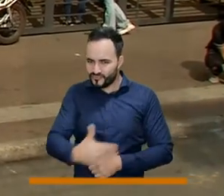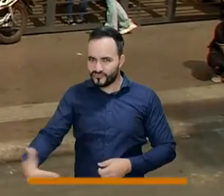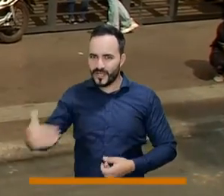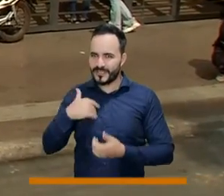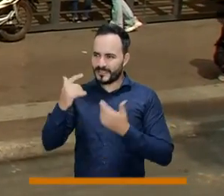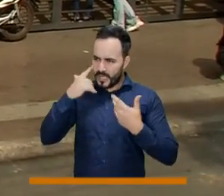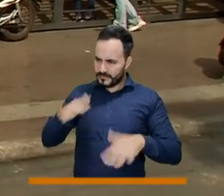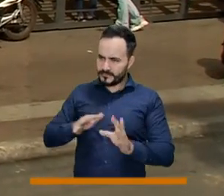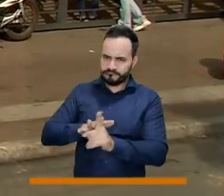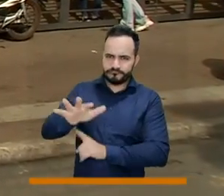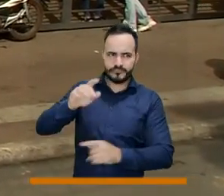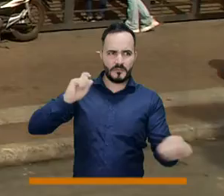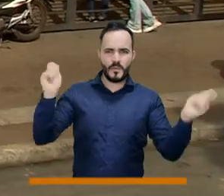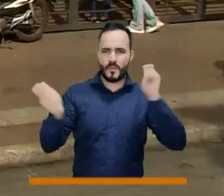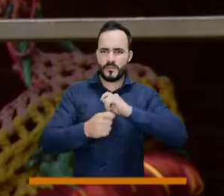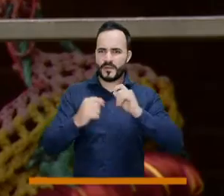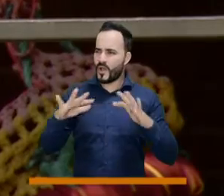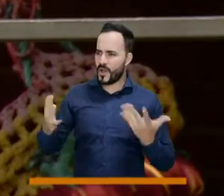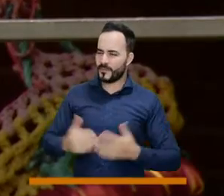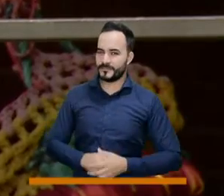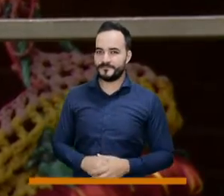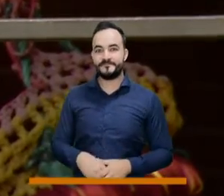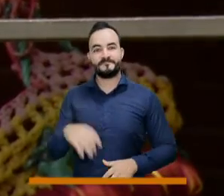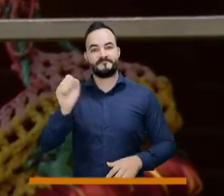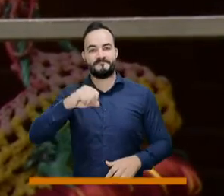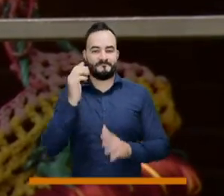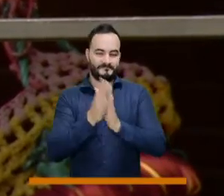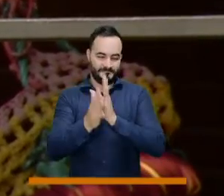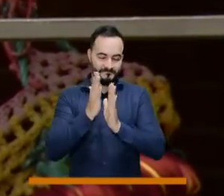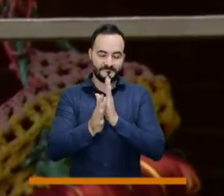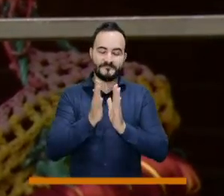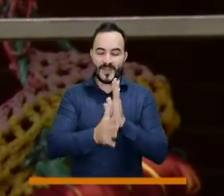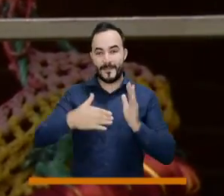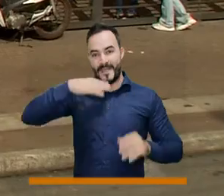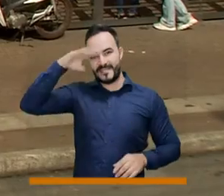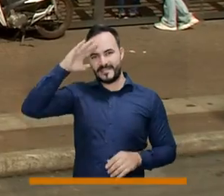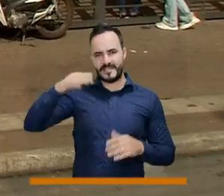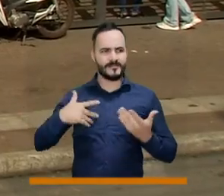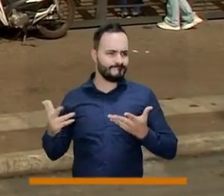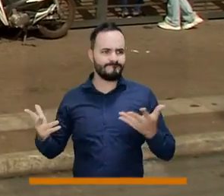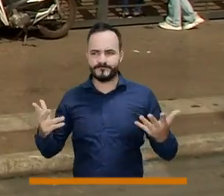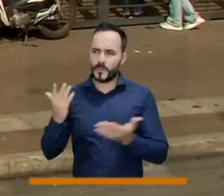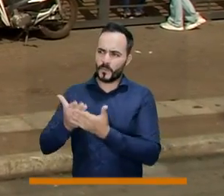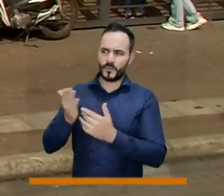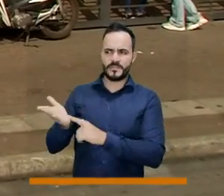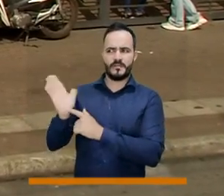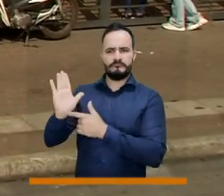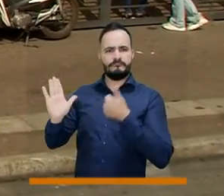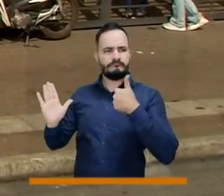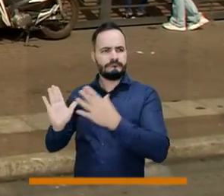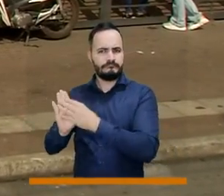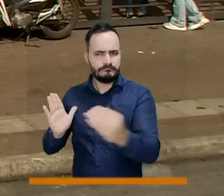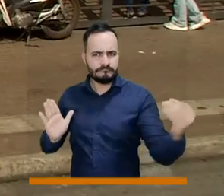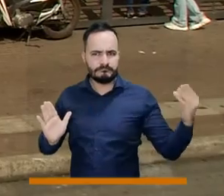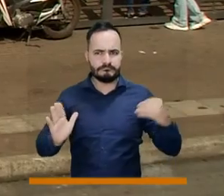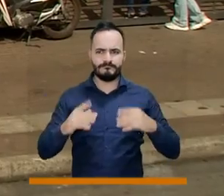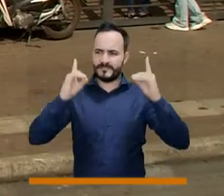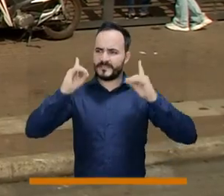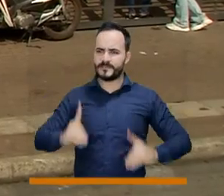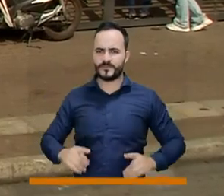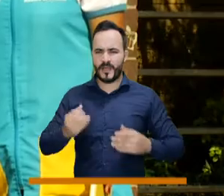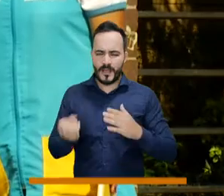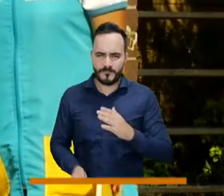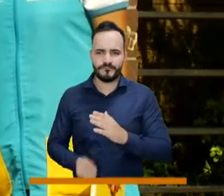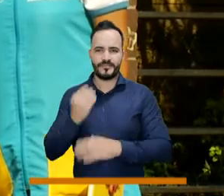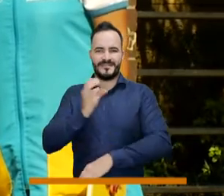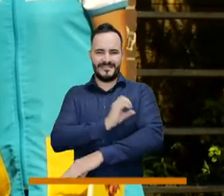de 0 a 5 años repercute en el desarrollo de una sociedad completa. Pues es que imagínense, cuando Medellín tomó la decisión de apoyar a los niños y